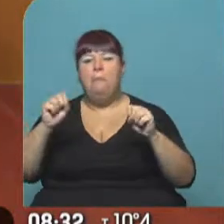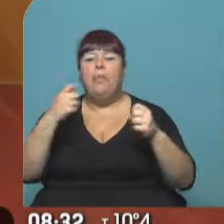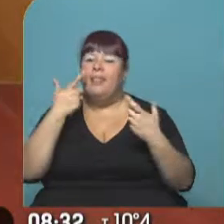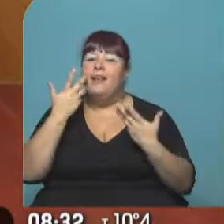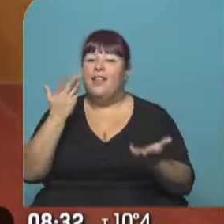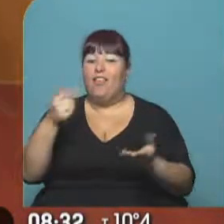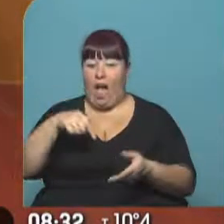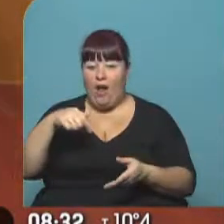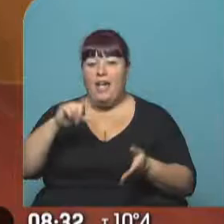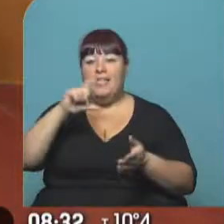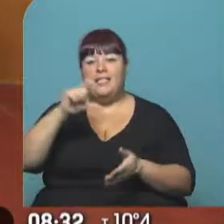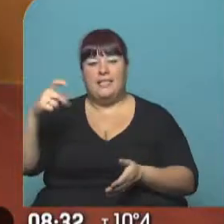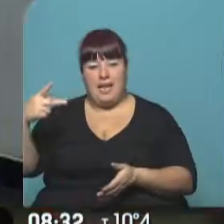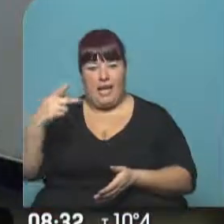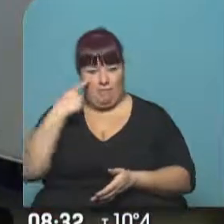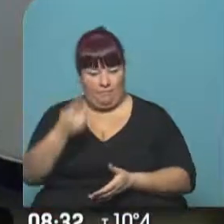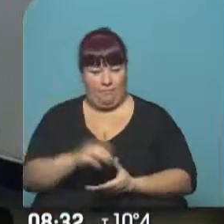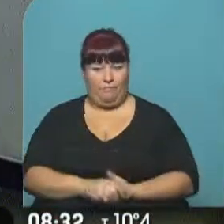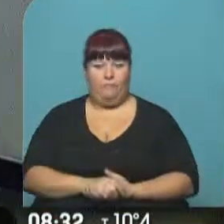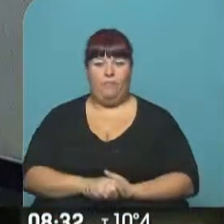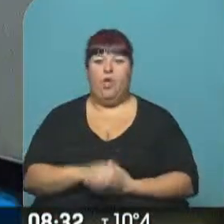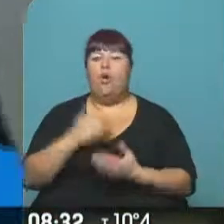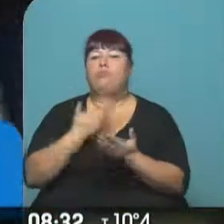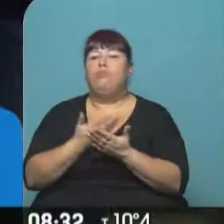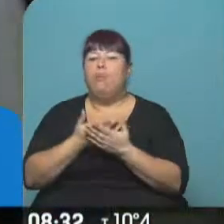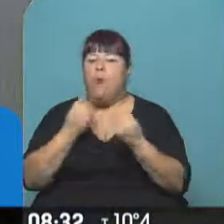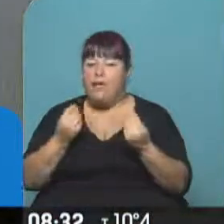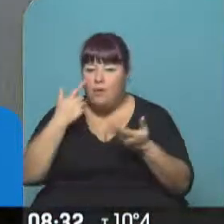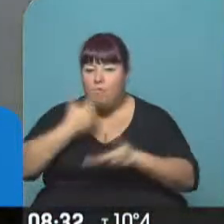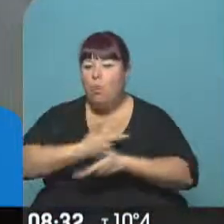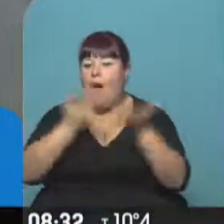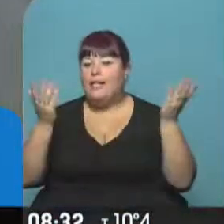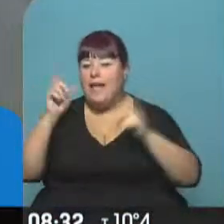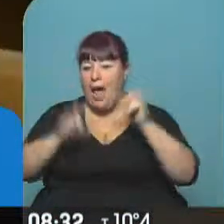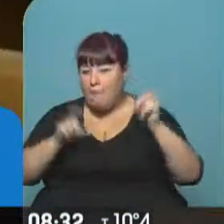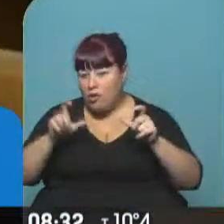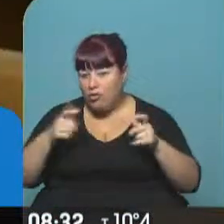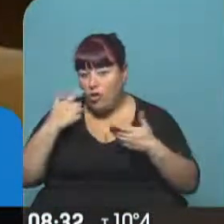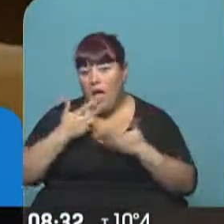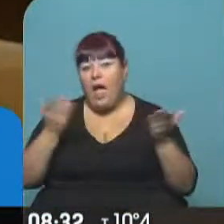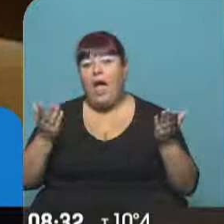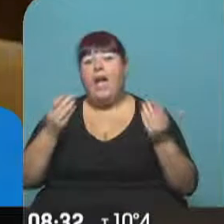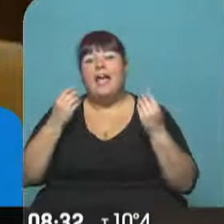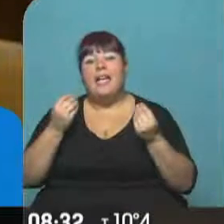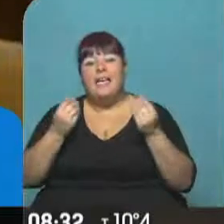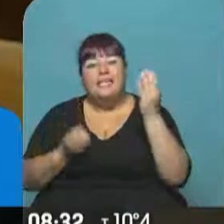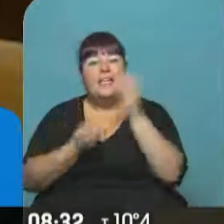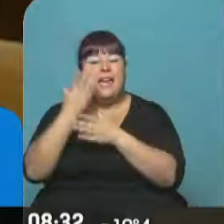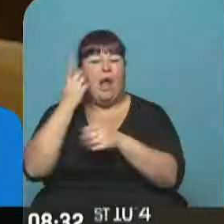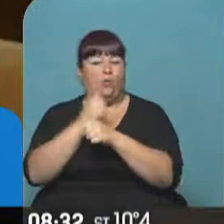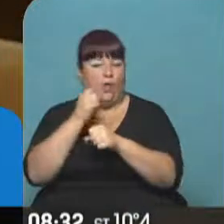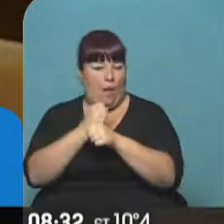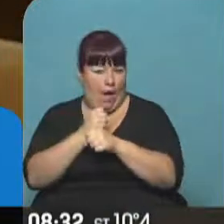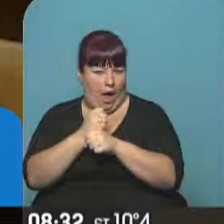disfruta en estos días en el CCK. La propuesta era de llevar al público o mostrar al público lo que es la elaboración de un